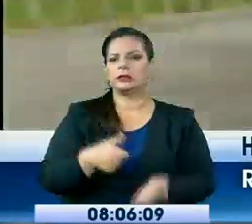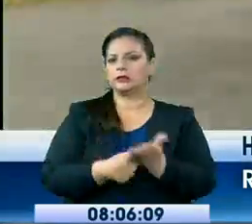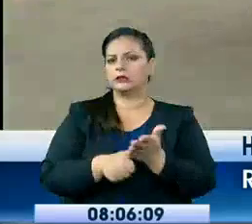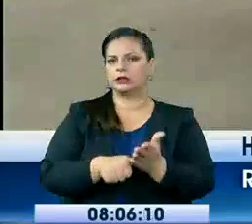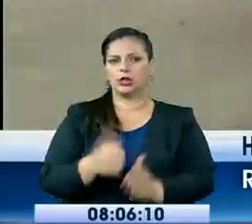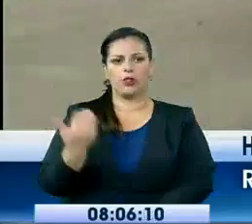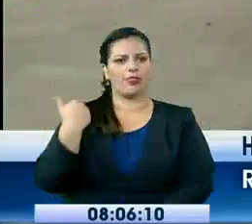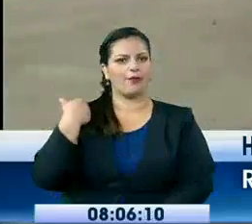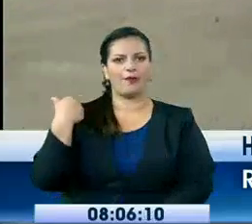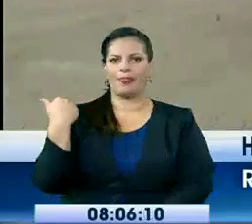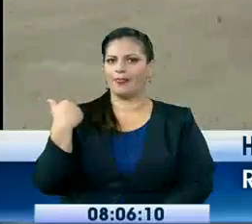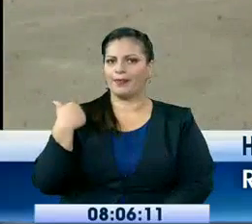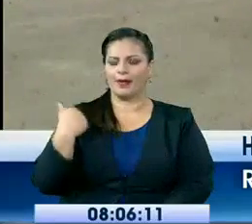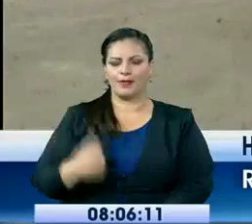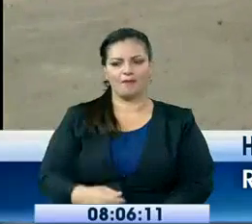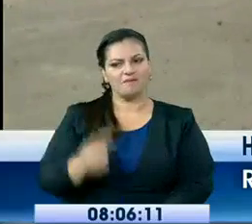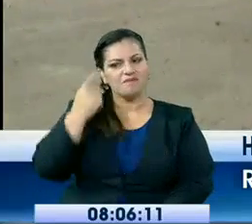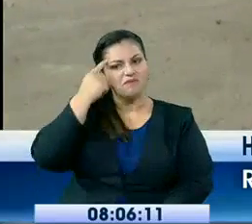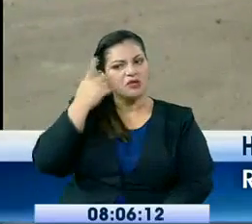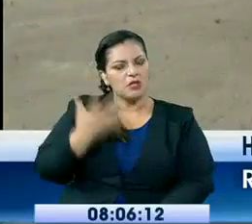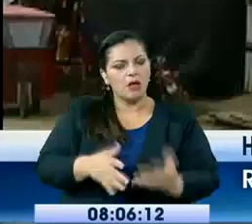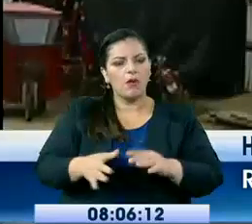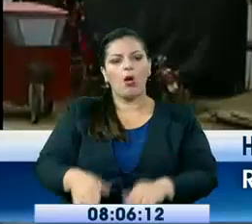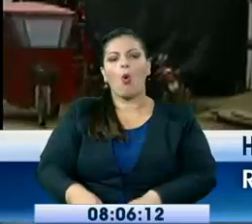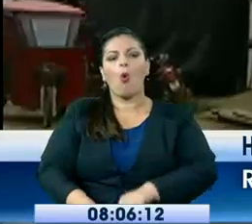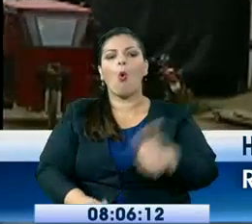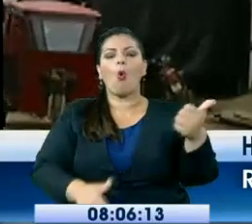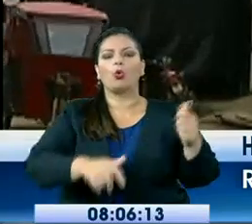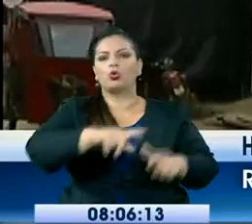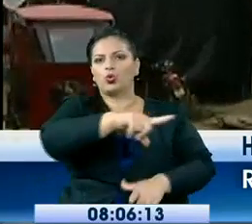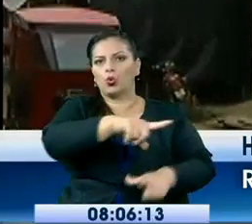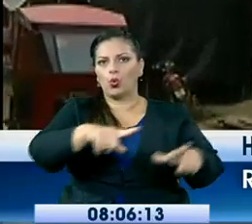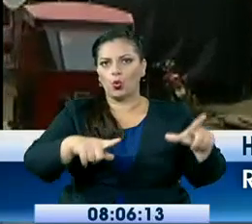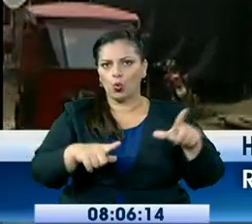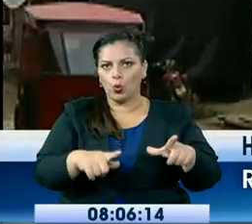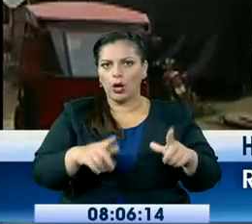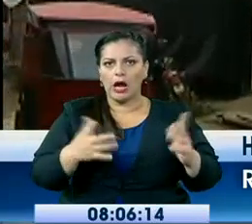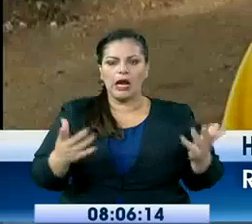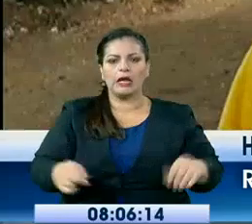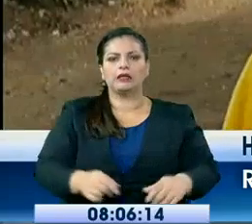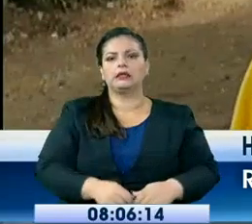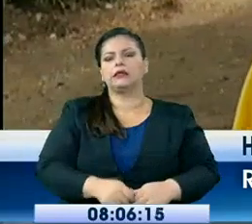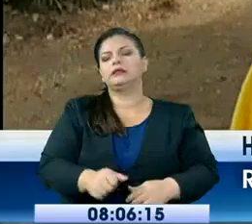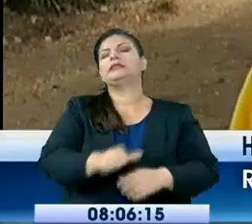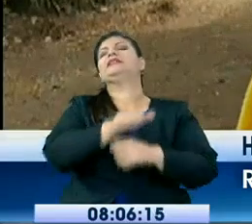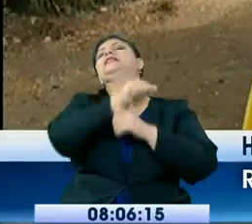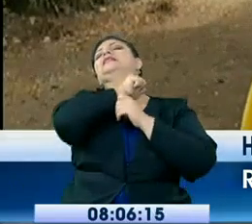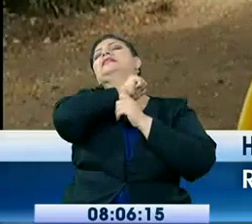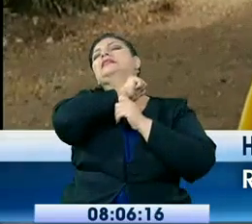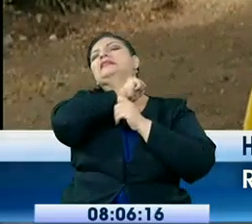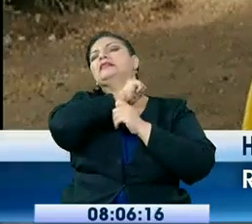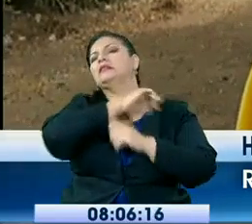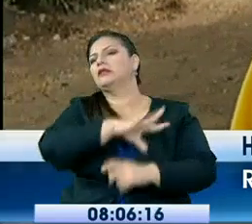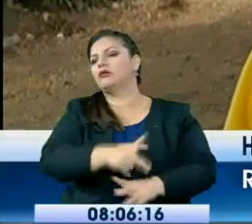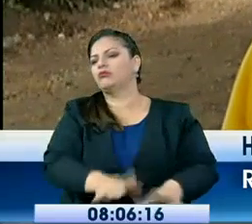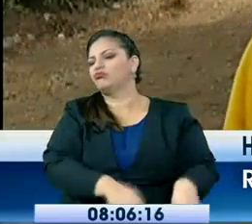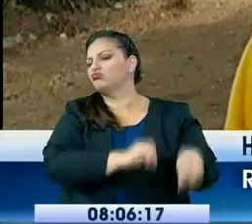fue asaltado y luego lo dejaron en ese lugar, sin sus pertenencias y sin la vida. De gente mala que